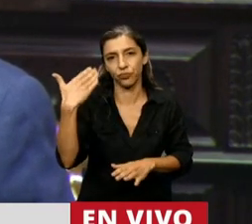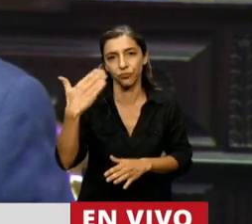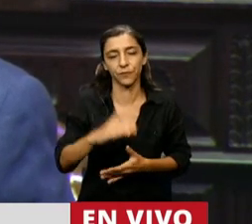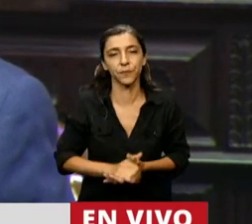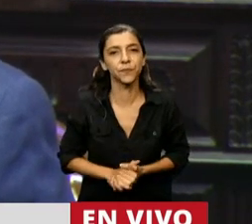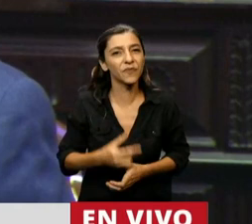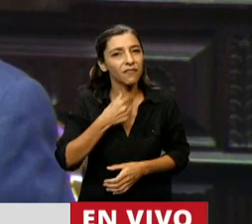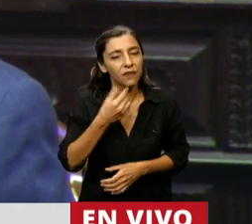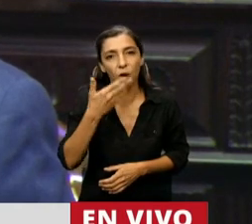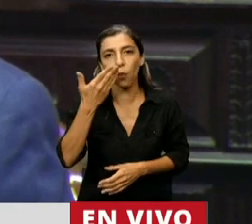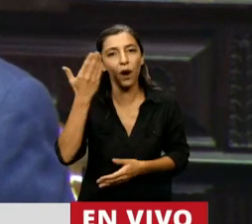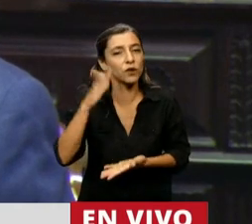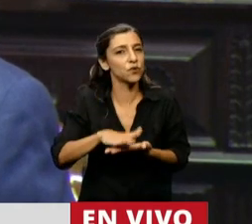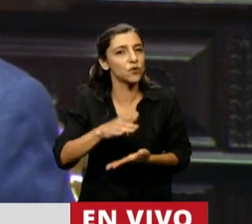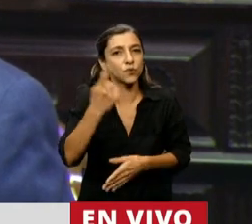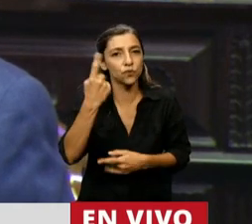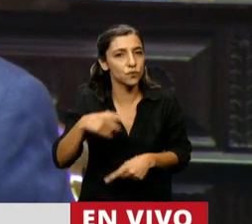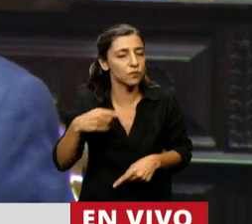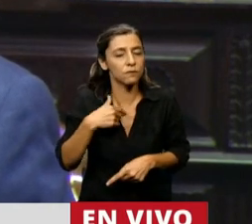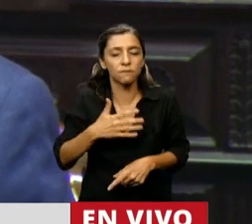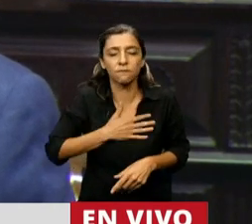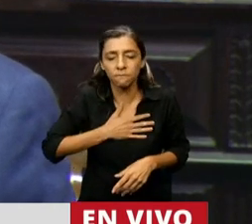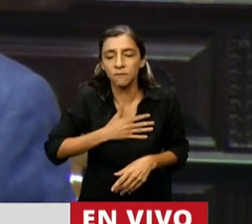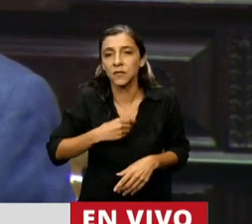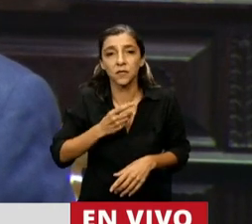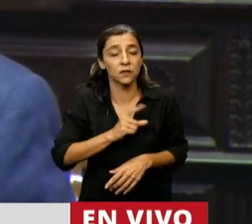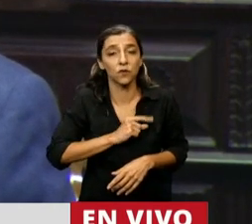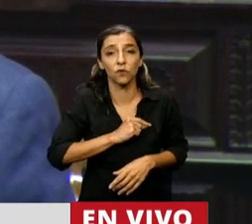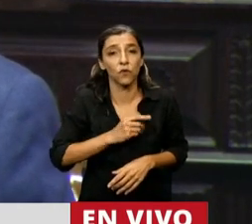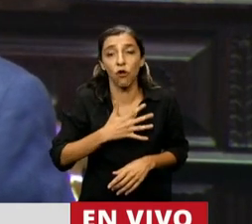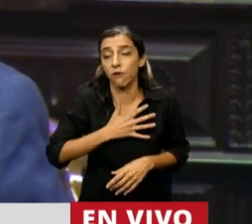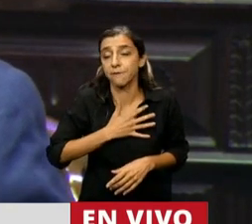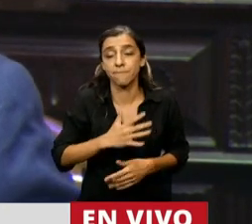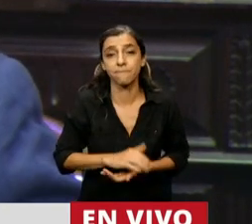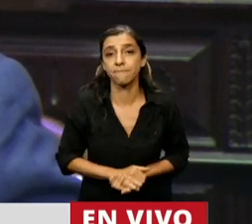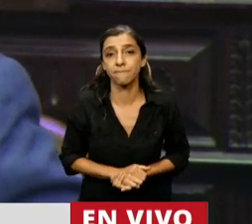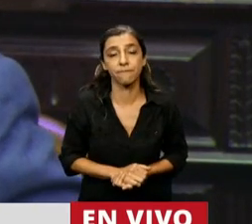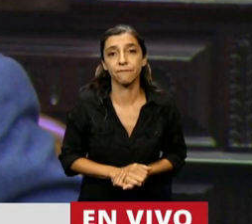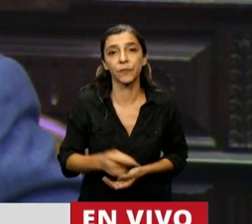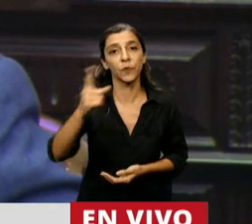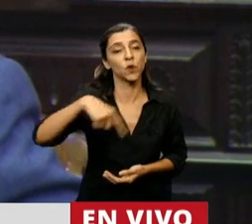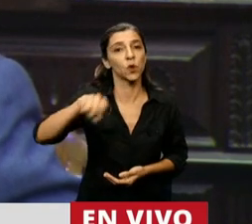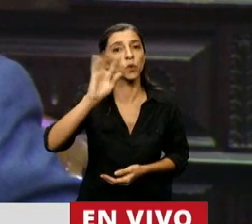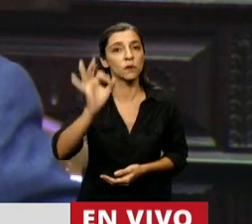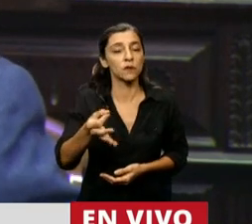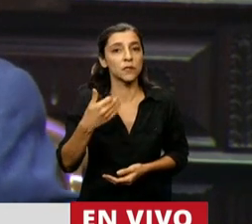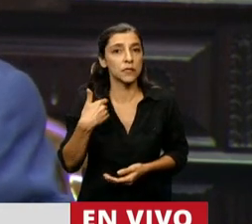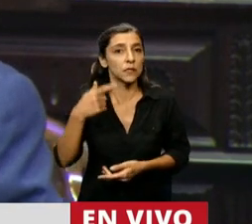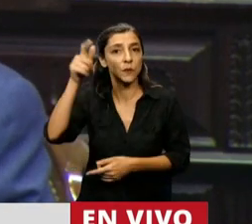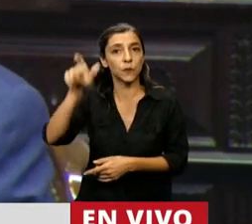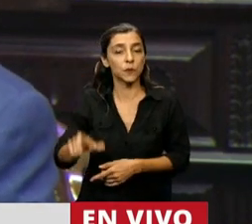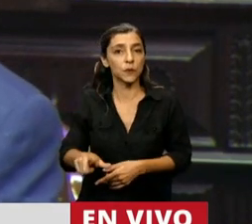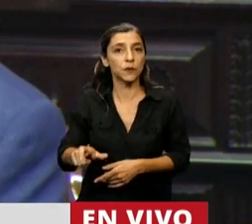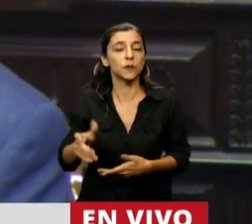en un hecho que para mí hoy es doloroso muy lamentable saben ustedes que la señora cristina